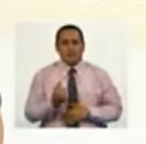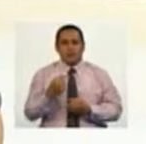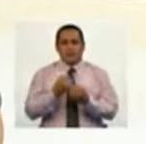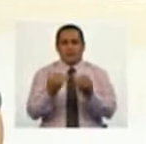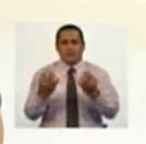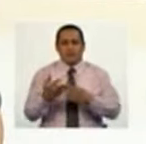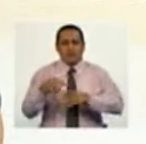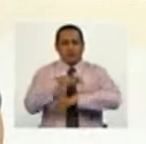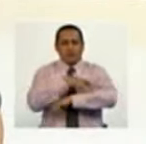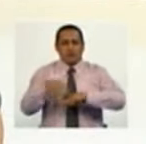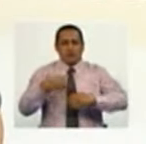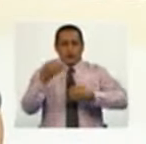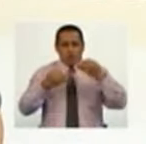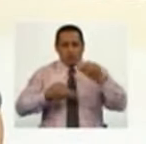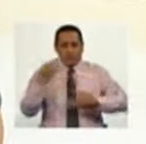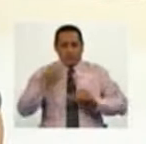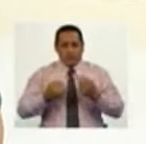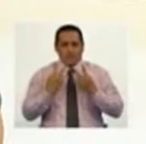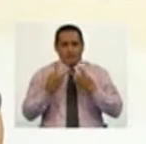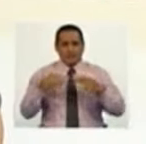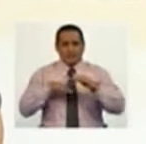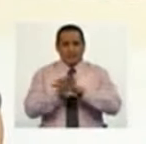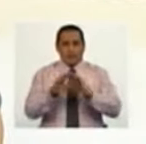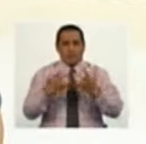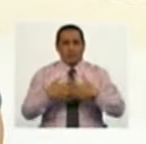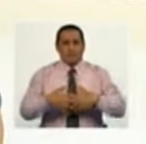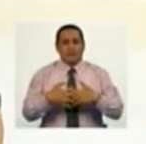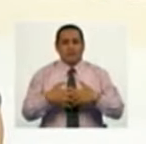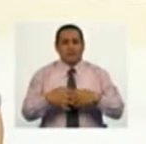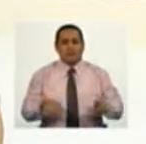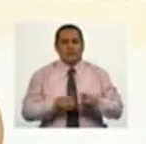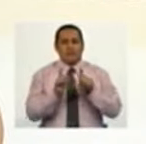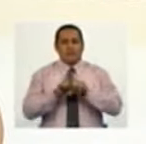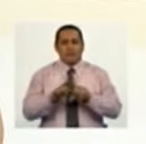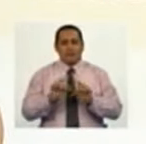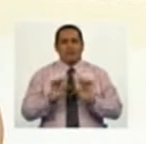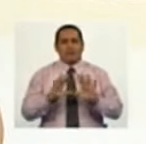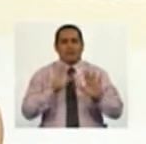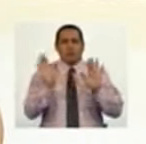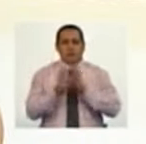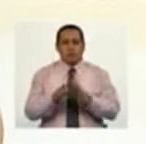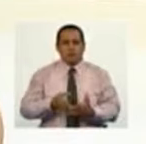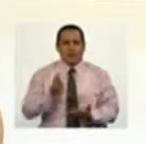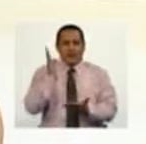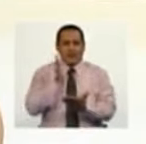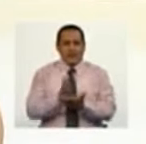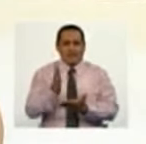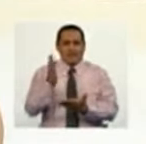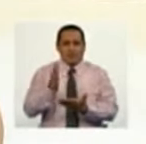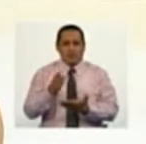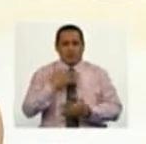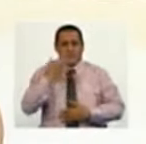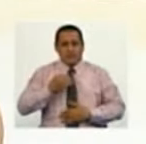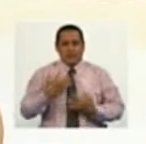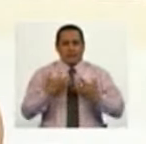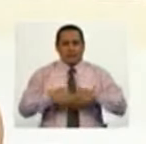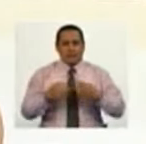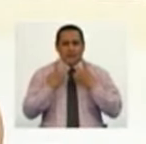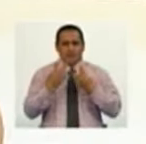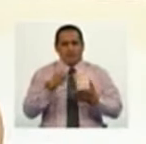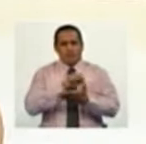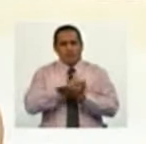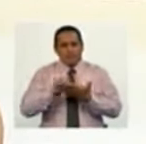de profesionales del área de contabilidad o de finanzas de las empresas, que para su imputación correcta la empresa ha